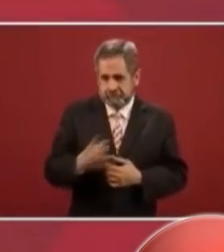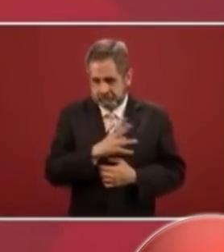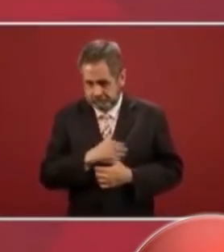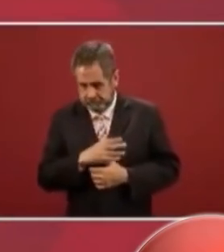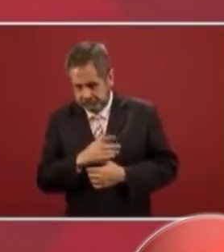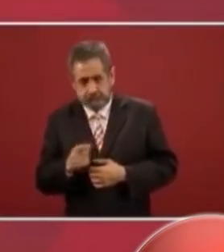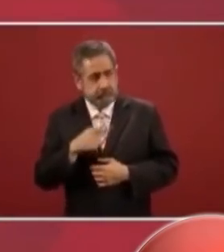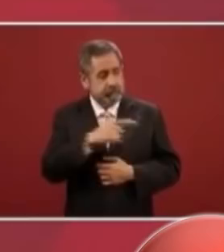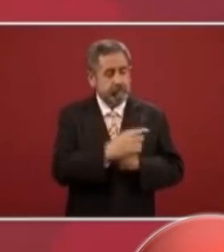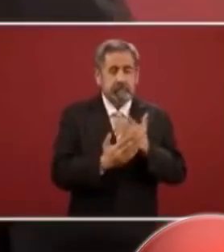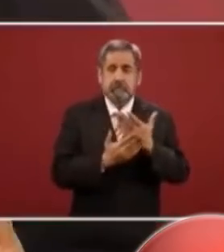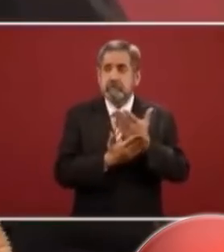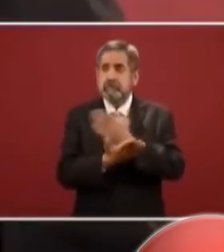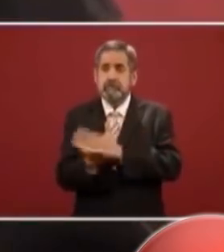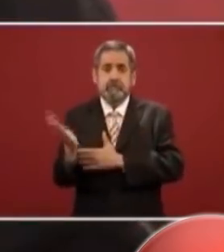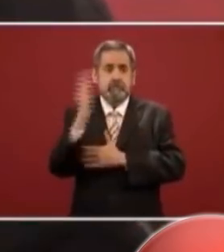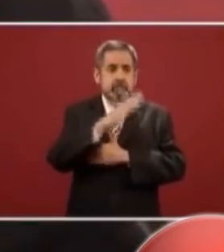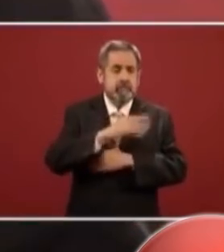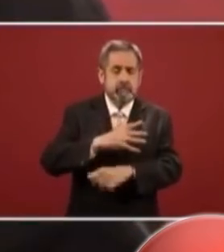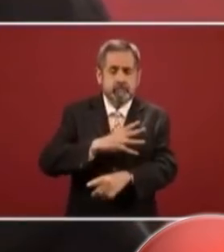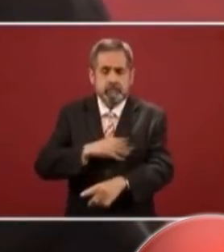noche, los hijos,